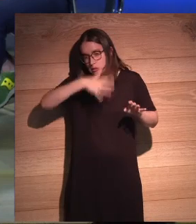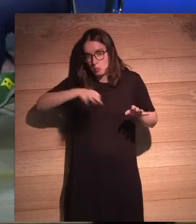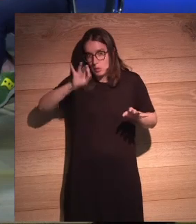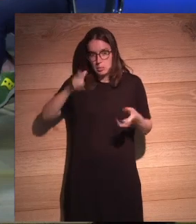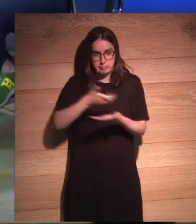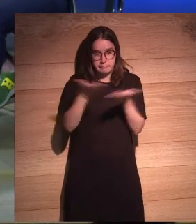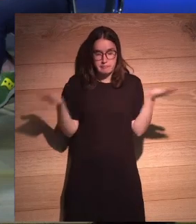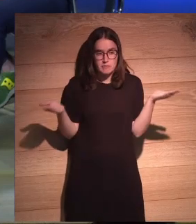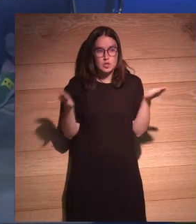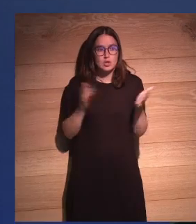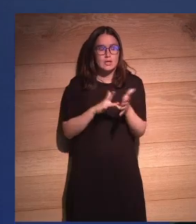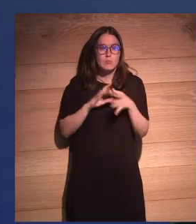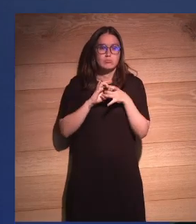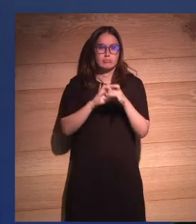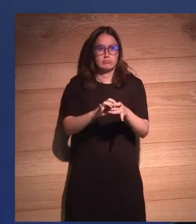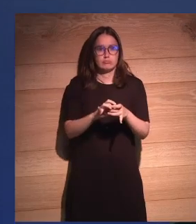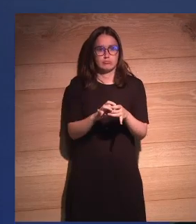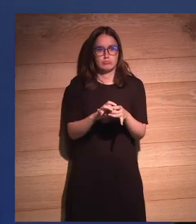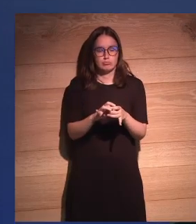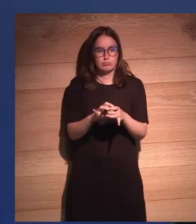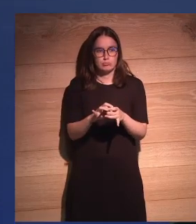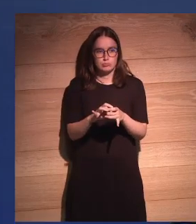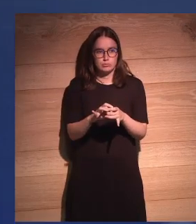y tiene mucho que ver con